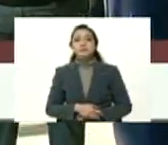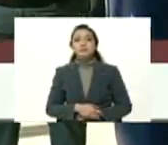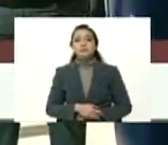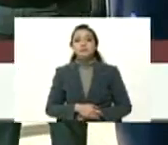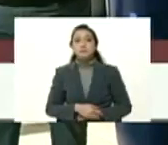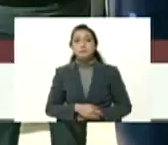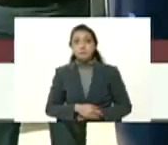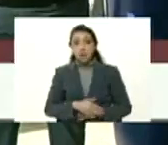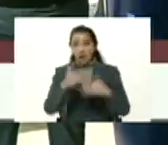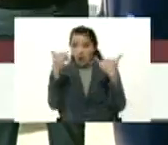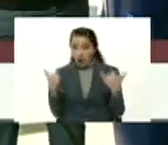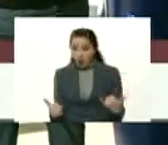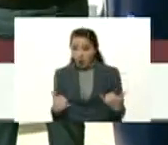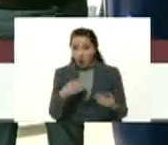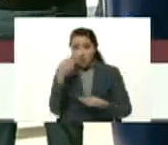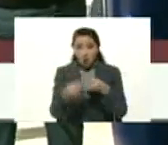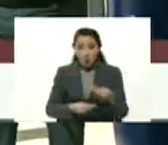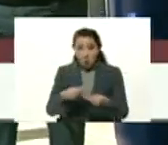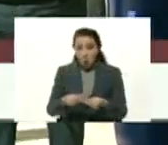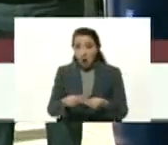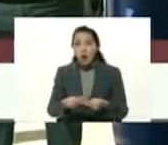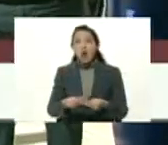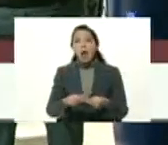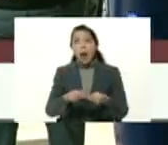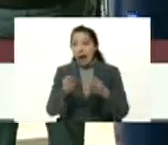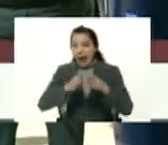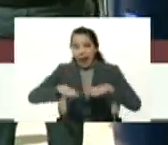venezolana. Aquí se han puesto varios stands.